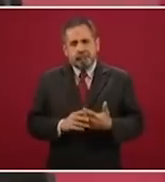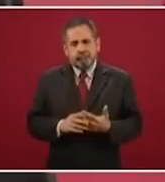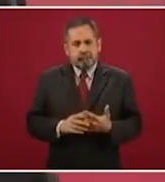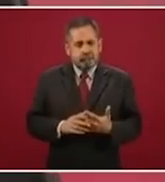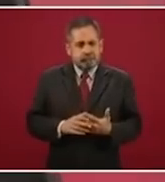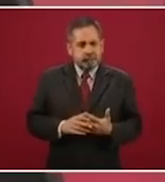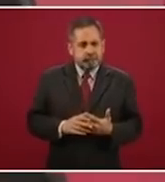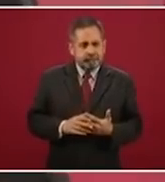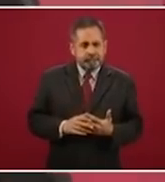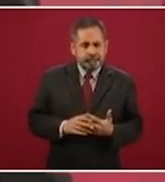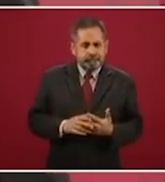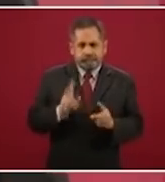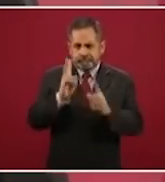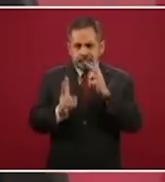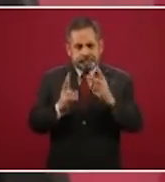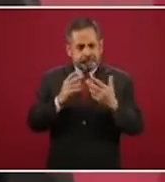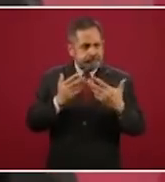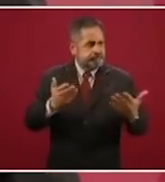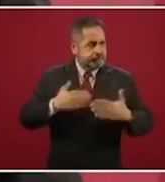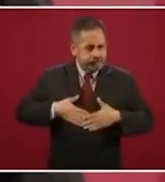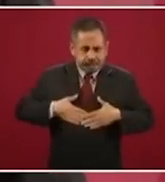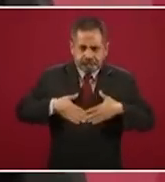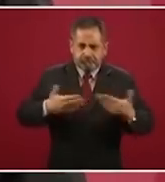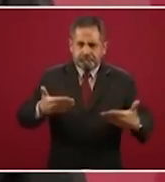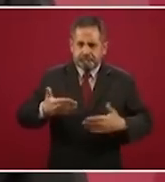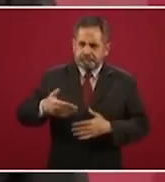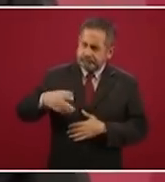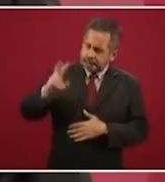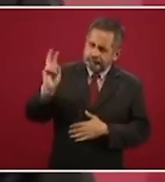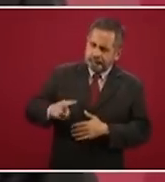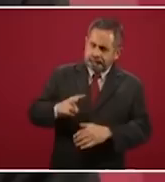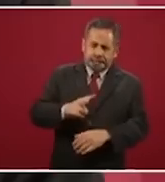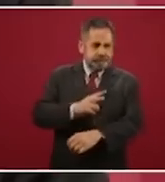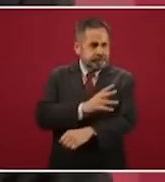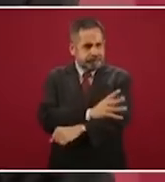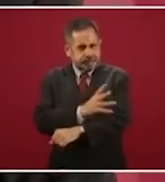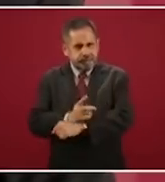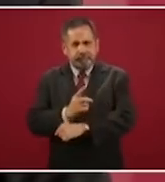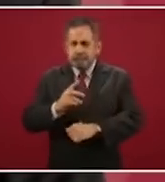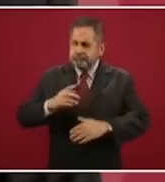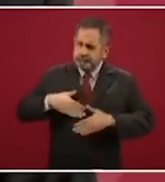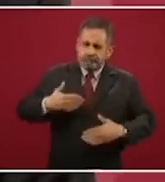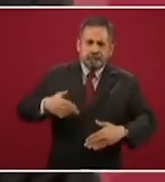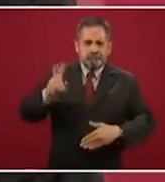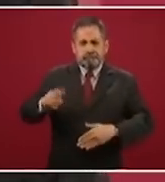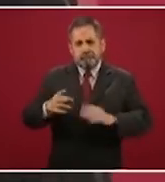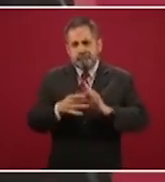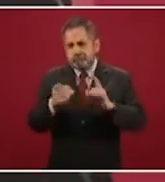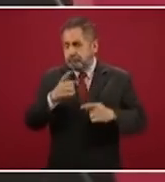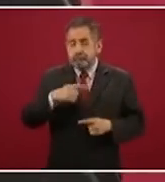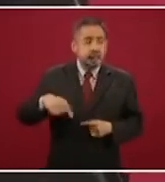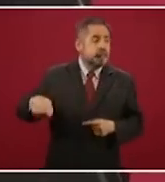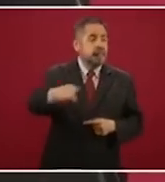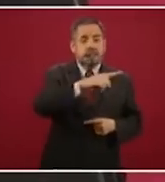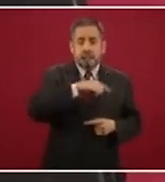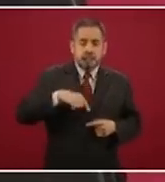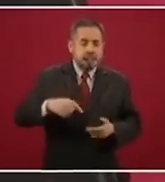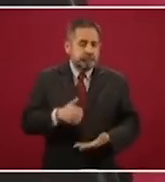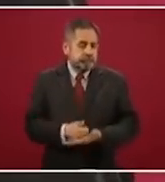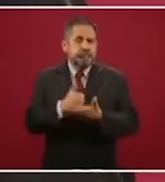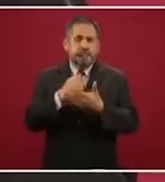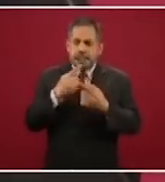hablemos siempre con la verdad y que entre todos